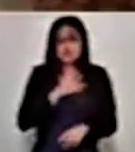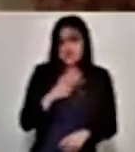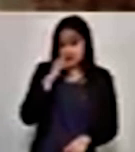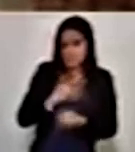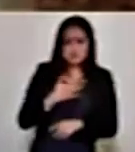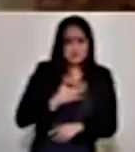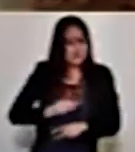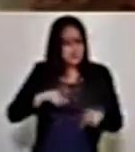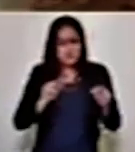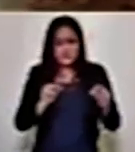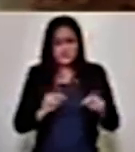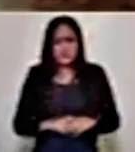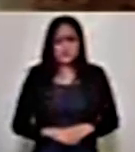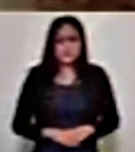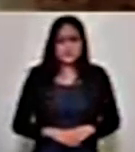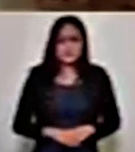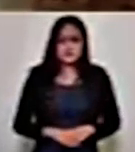las Américas.